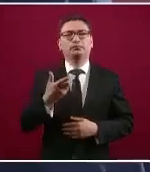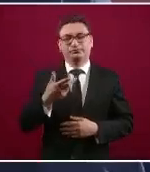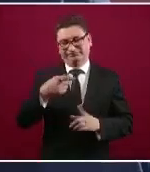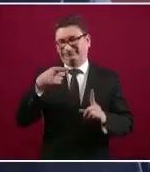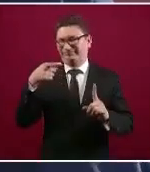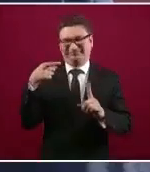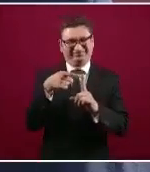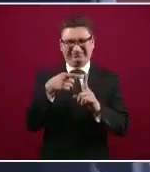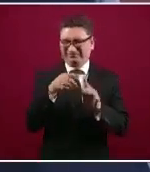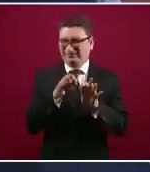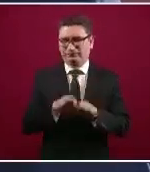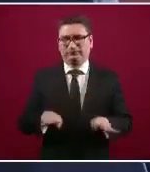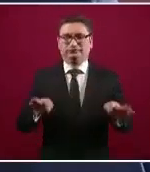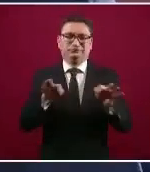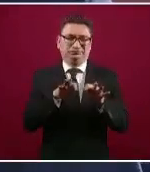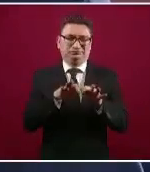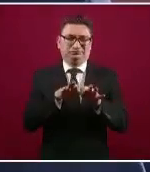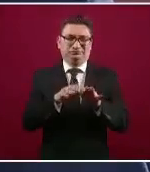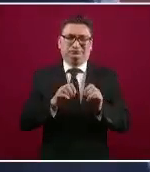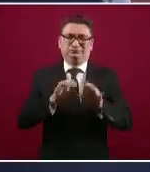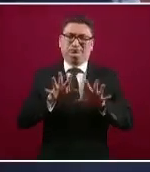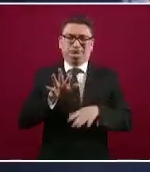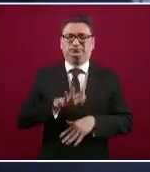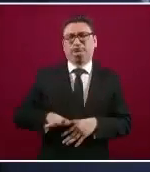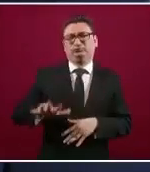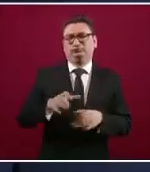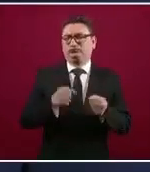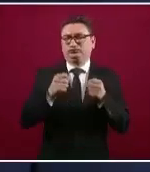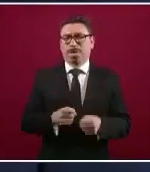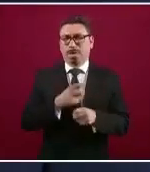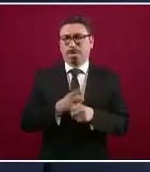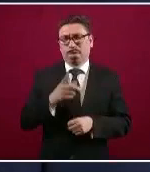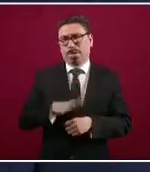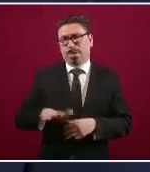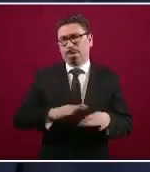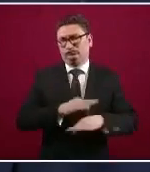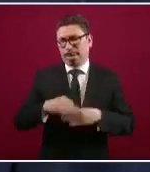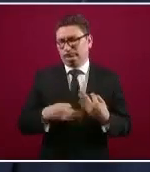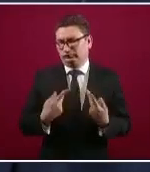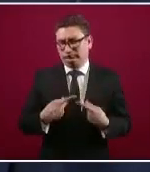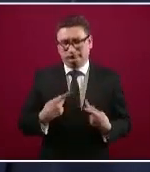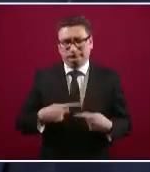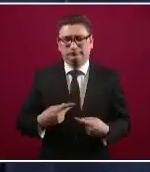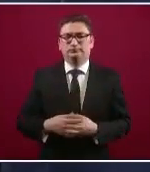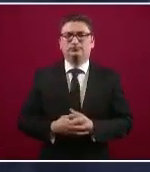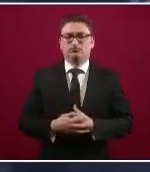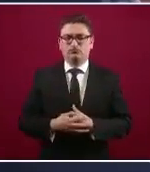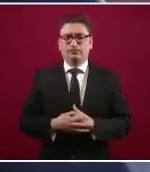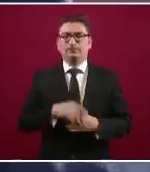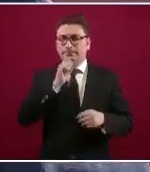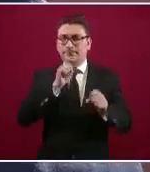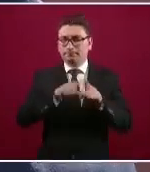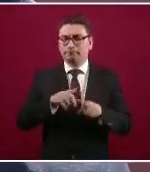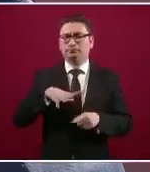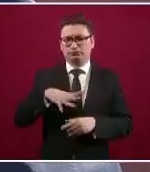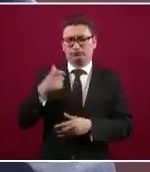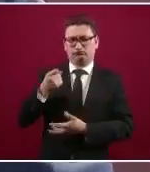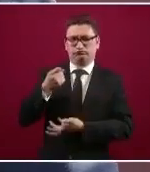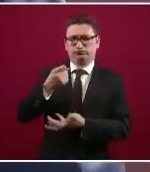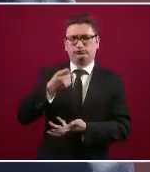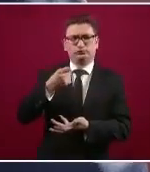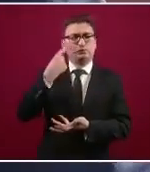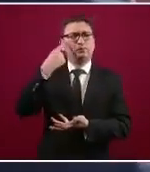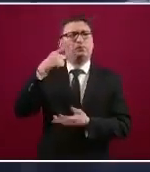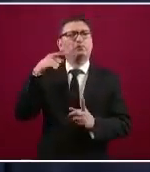prioritario, que es fundamental, la seguridad pública. Y también ya se cuenta con presupuesto para